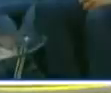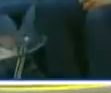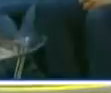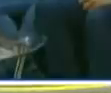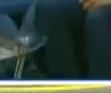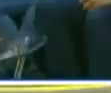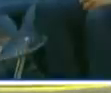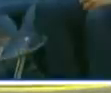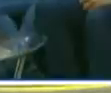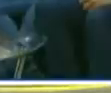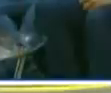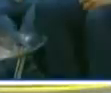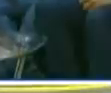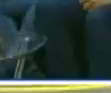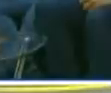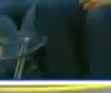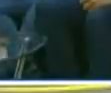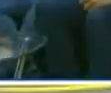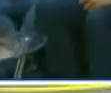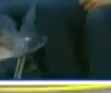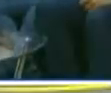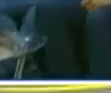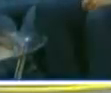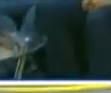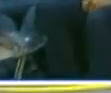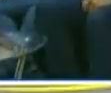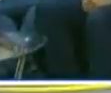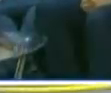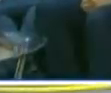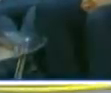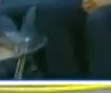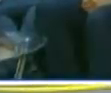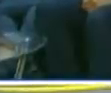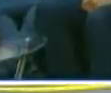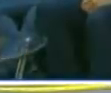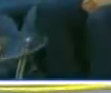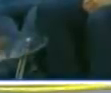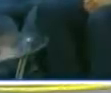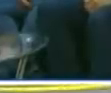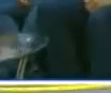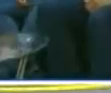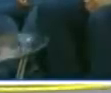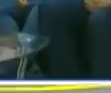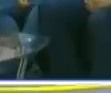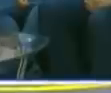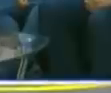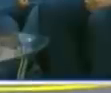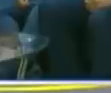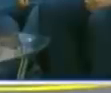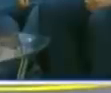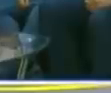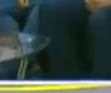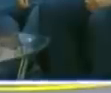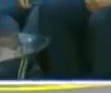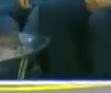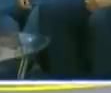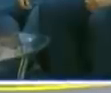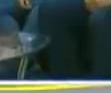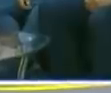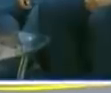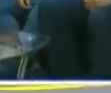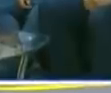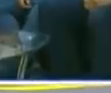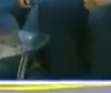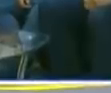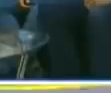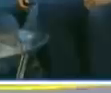y cumplirle a nuestro pueblo con más vivienda digna y con usted al frente como conductor de victoria y seguir realizando esta obra maravillosa que se llama